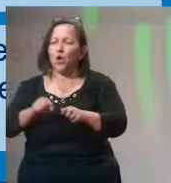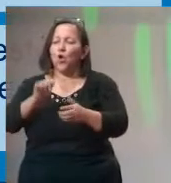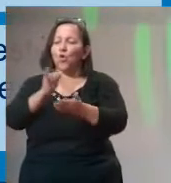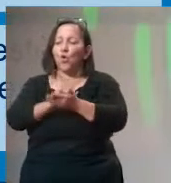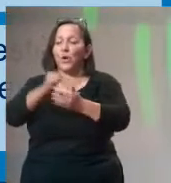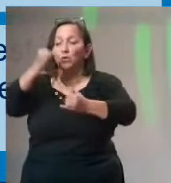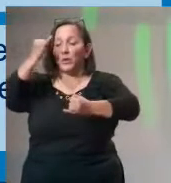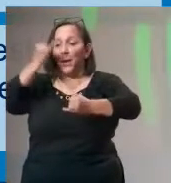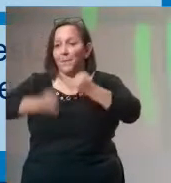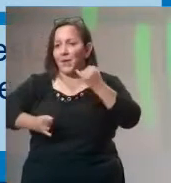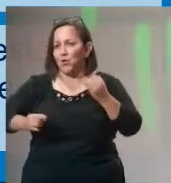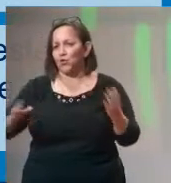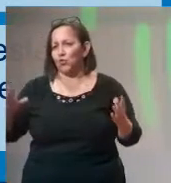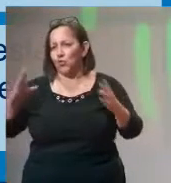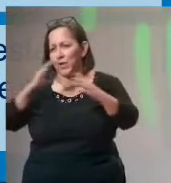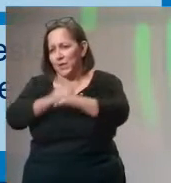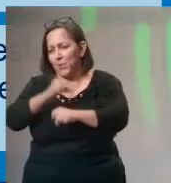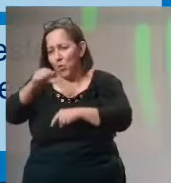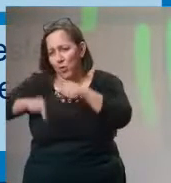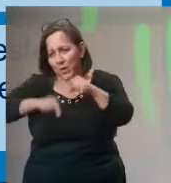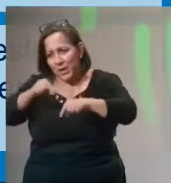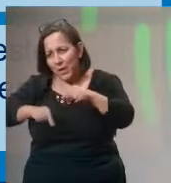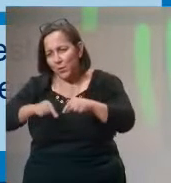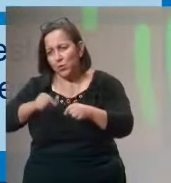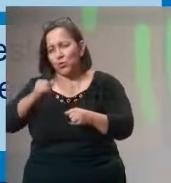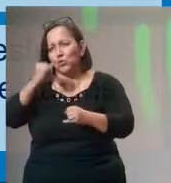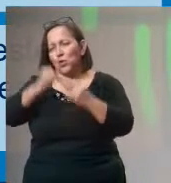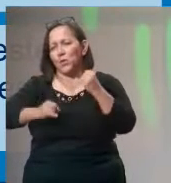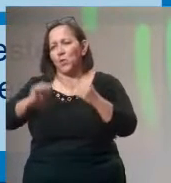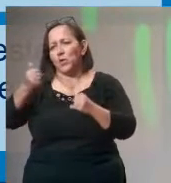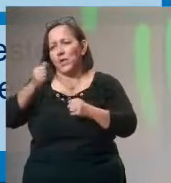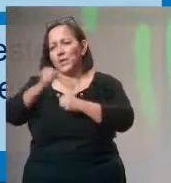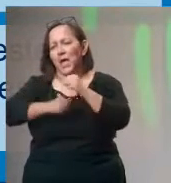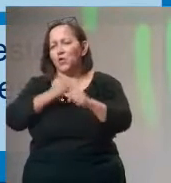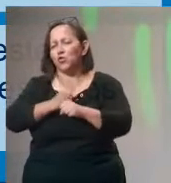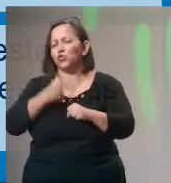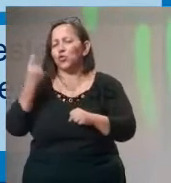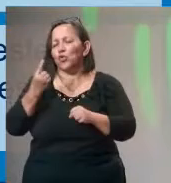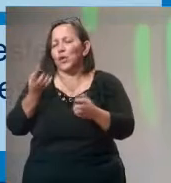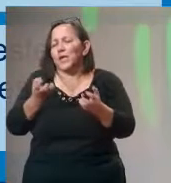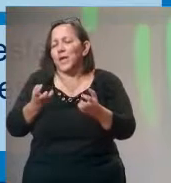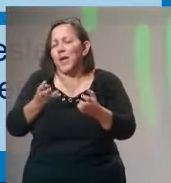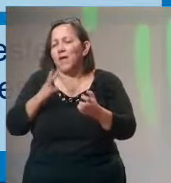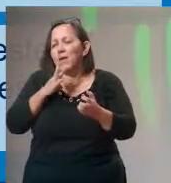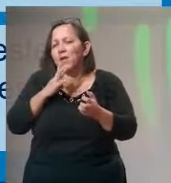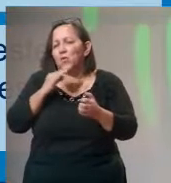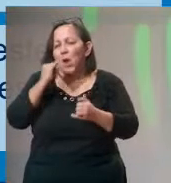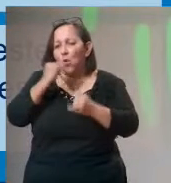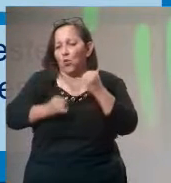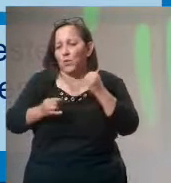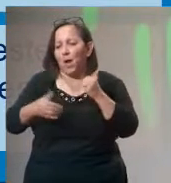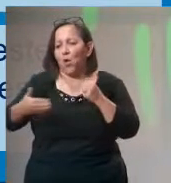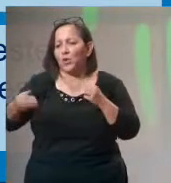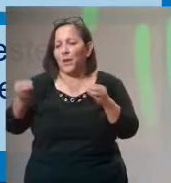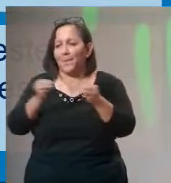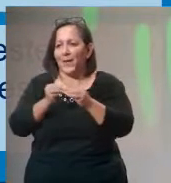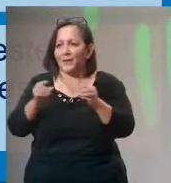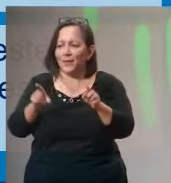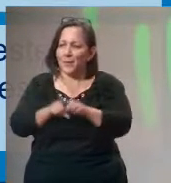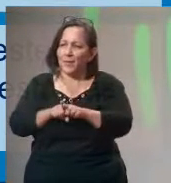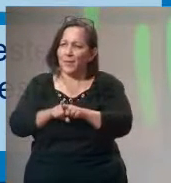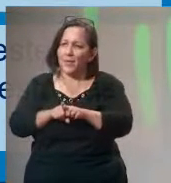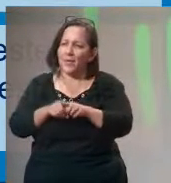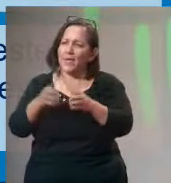mi intervención. Es un resumen químico isotópico de los últimos 10 años. Creo que nada más quería mencionar una cosa más, perdón. Lo que quería mencionar es que